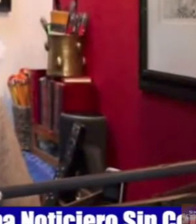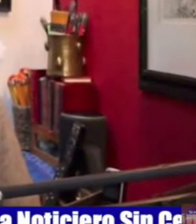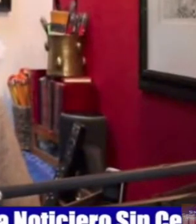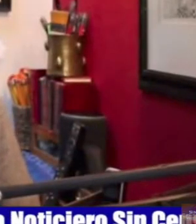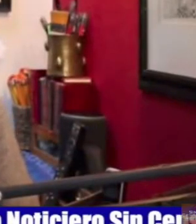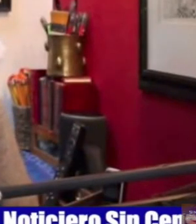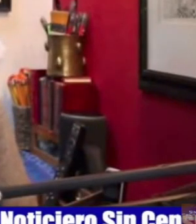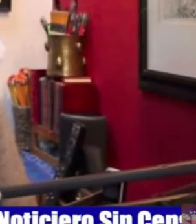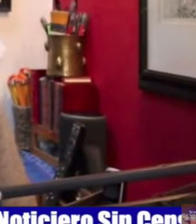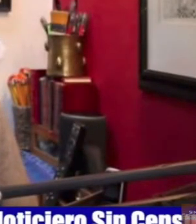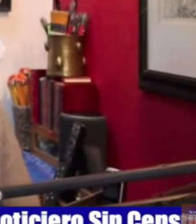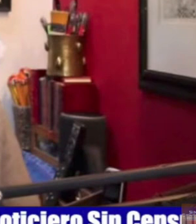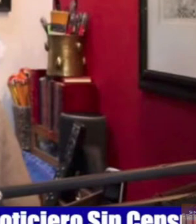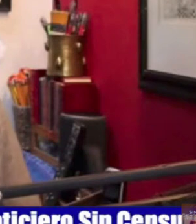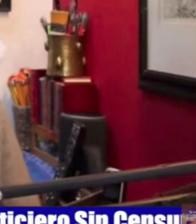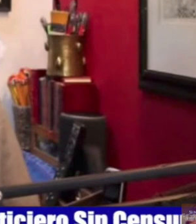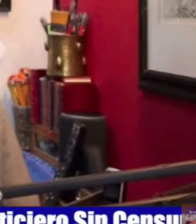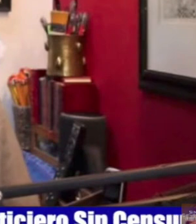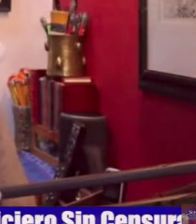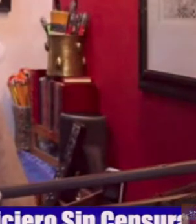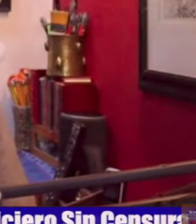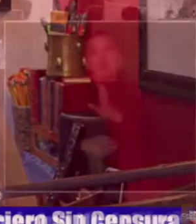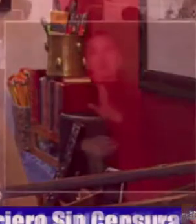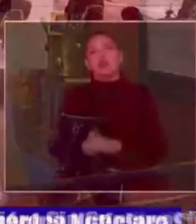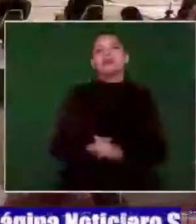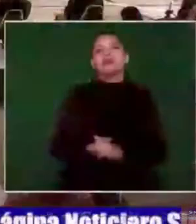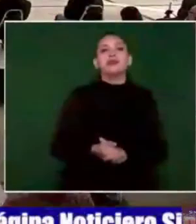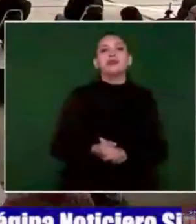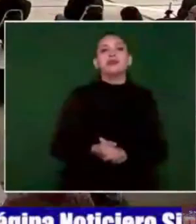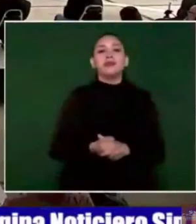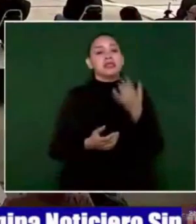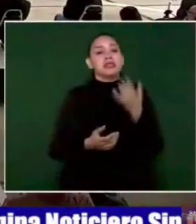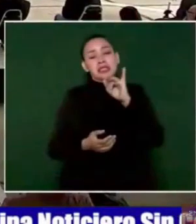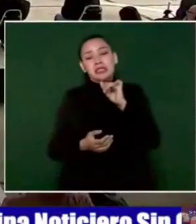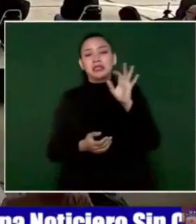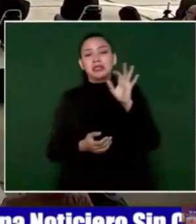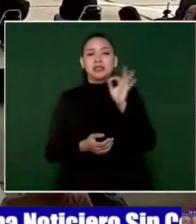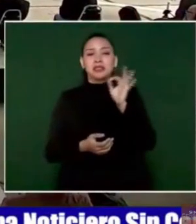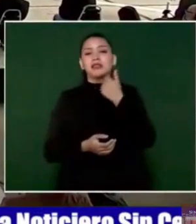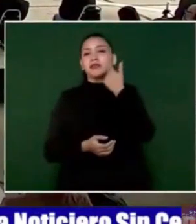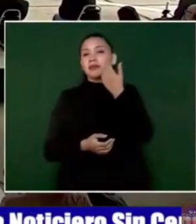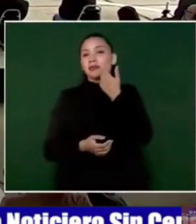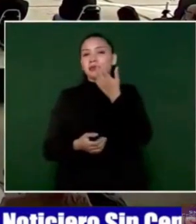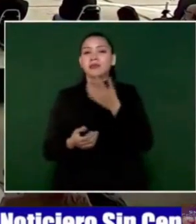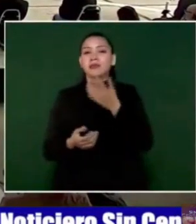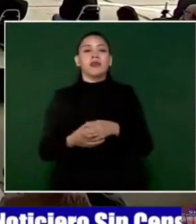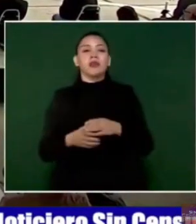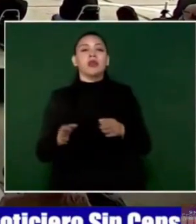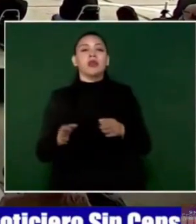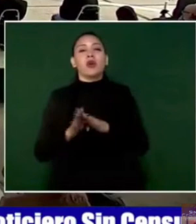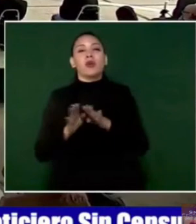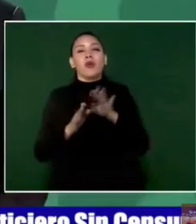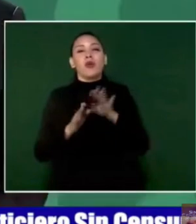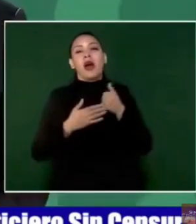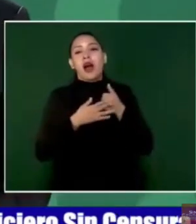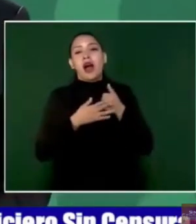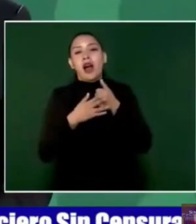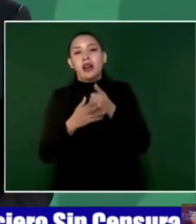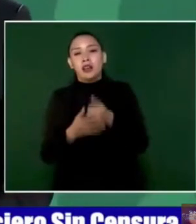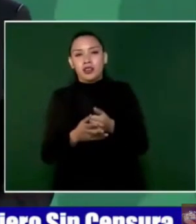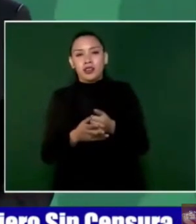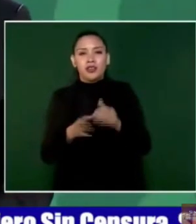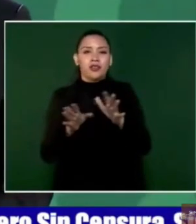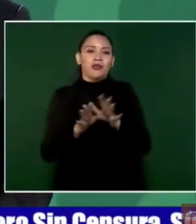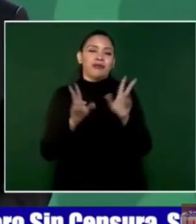¿cuándo cree usted que los secretarios de Defensa y de Marina puedan acudir a responder al Senado, a la Cámara de Diputados? Esa sería